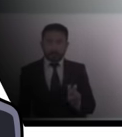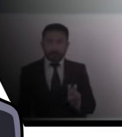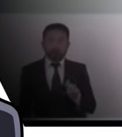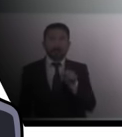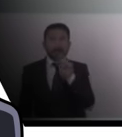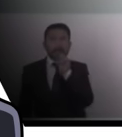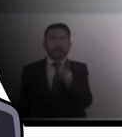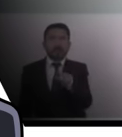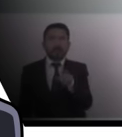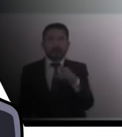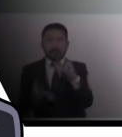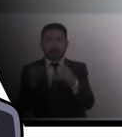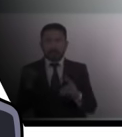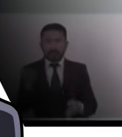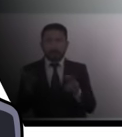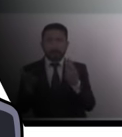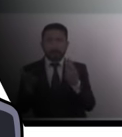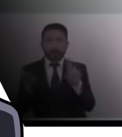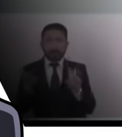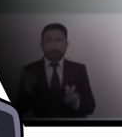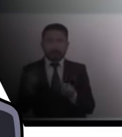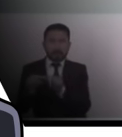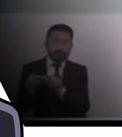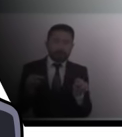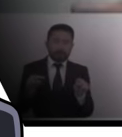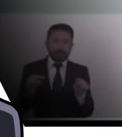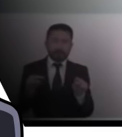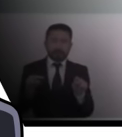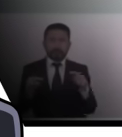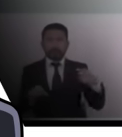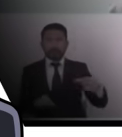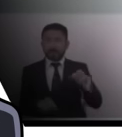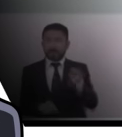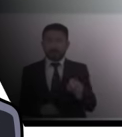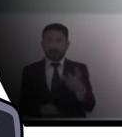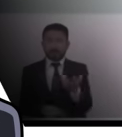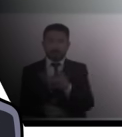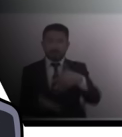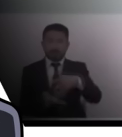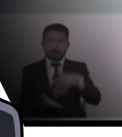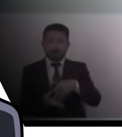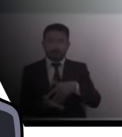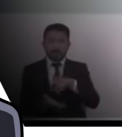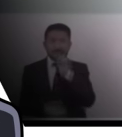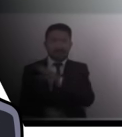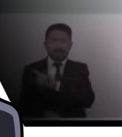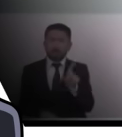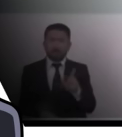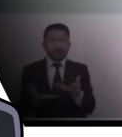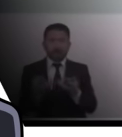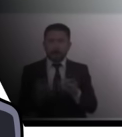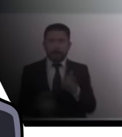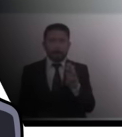lo mencionan ahí en el dictamen de manera subrayada, cuando es algo que la gente les dice que no